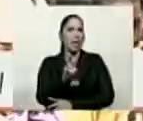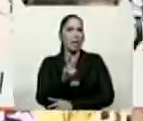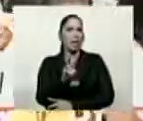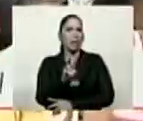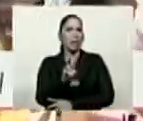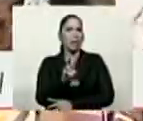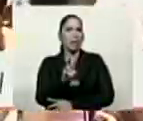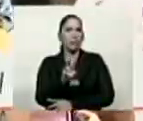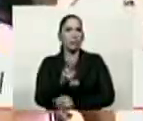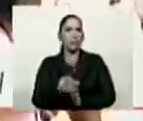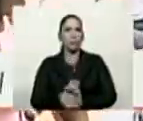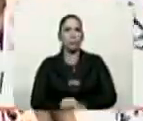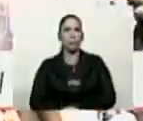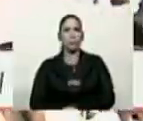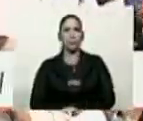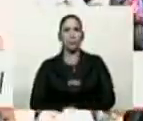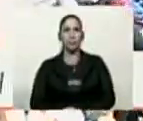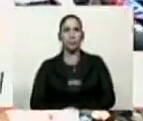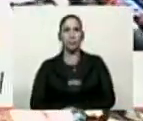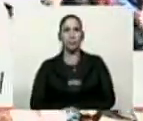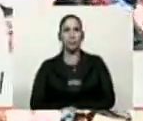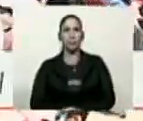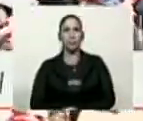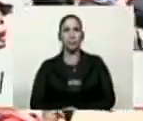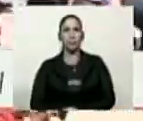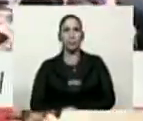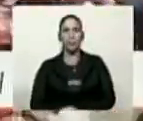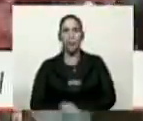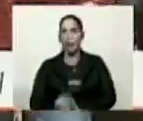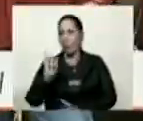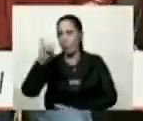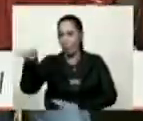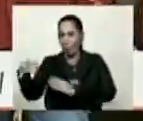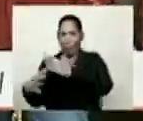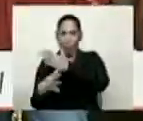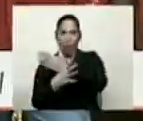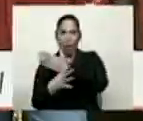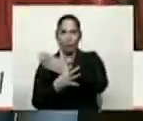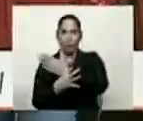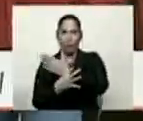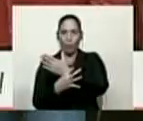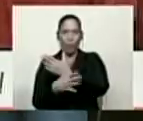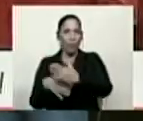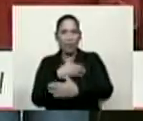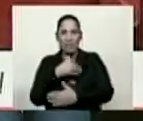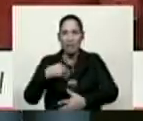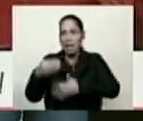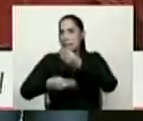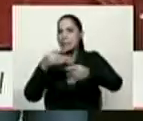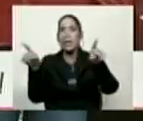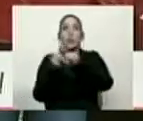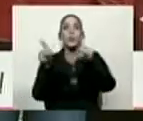Alimaña tratando de enamorar a los trabajadores y a las trabajadoras.